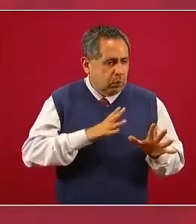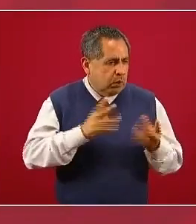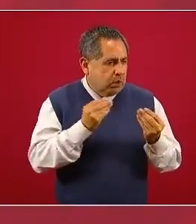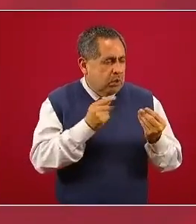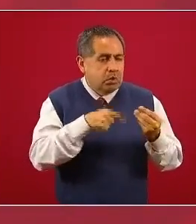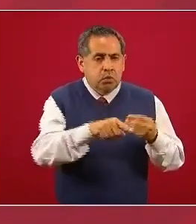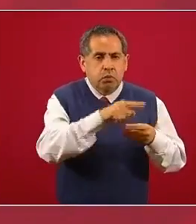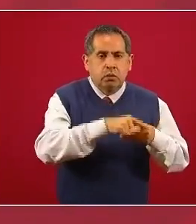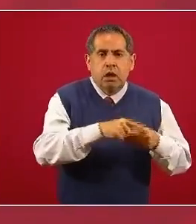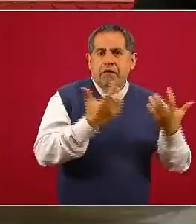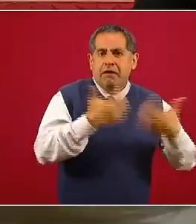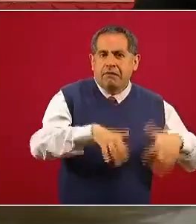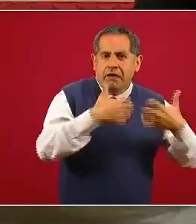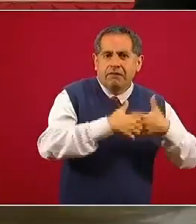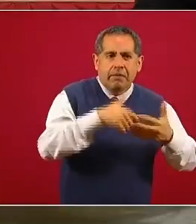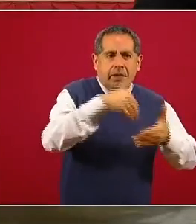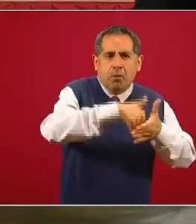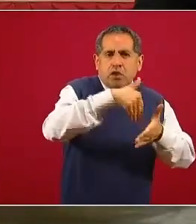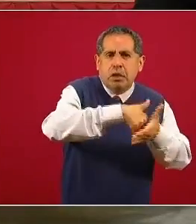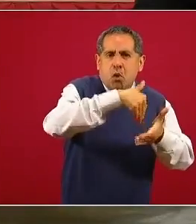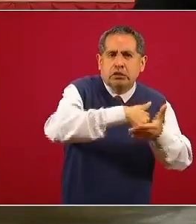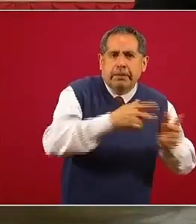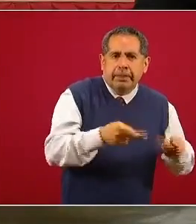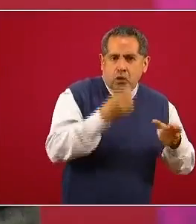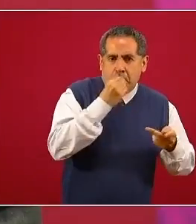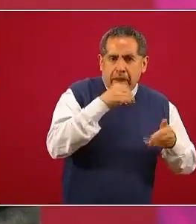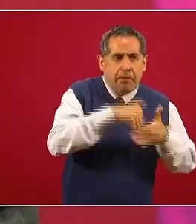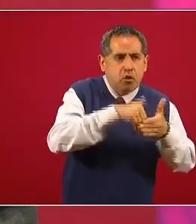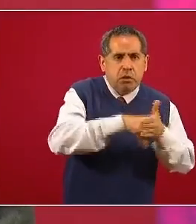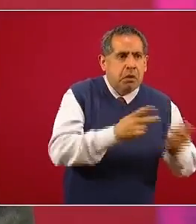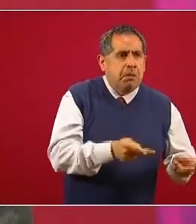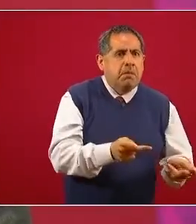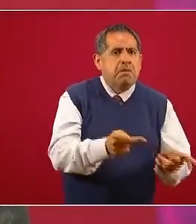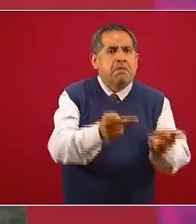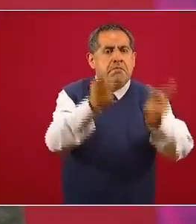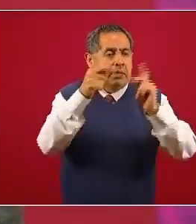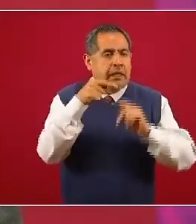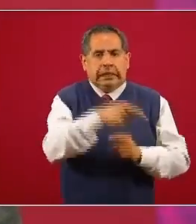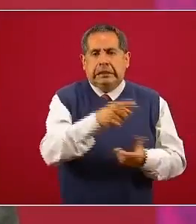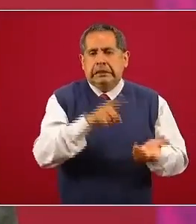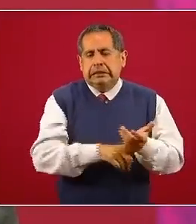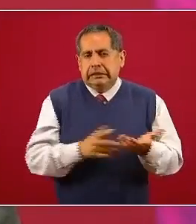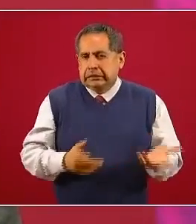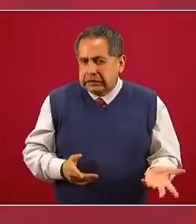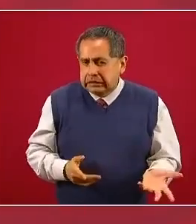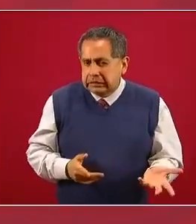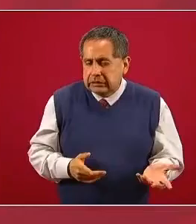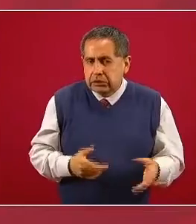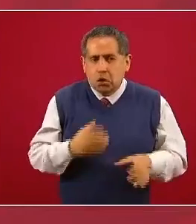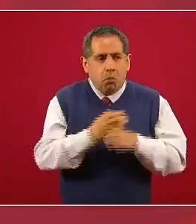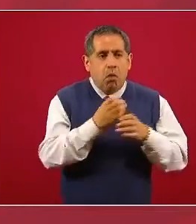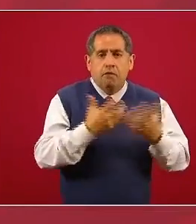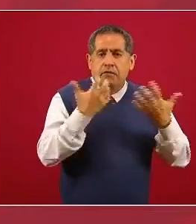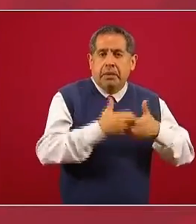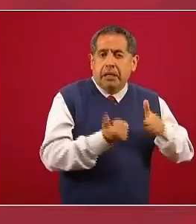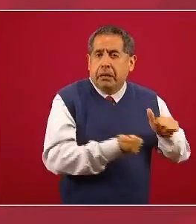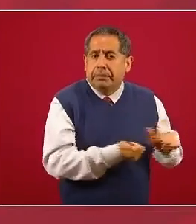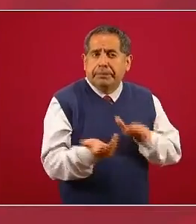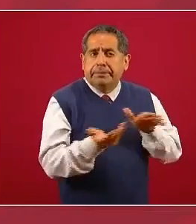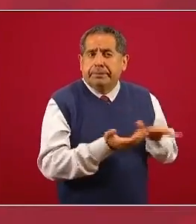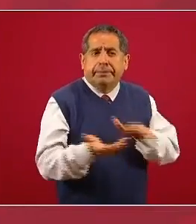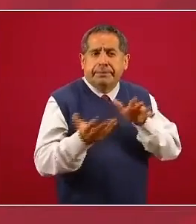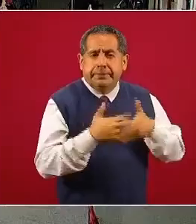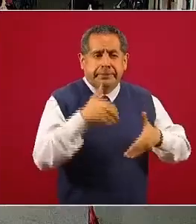presentes en los productos industrializados. Entonces, reiteradamente llegamos al punto de productos industrializados, procesados